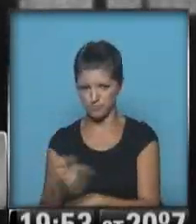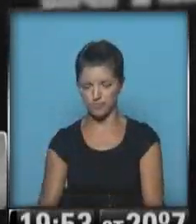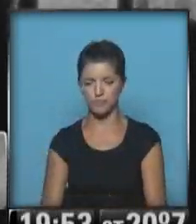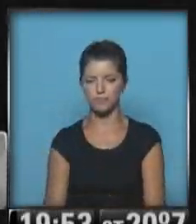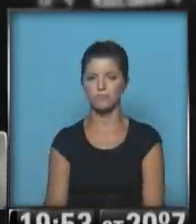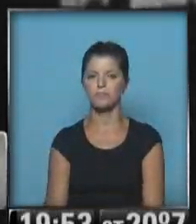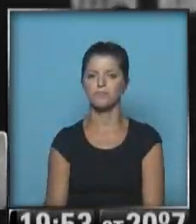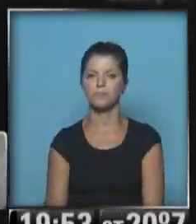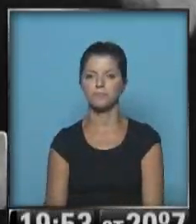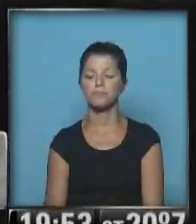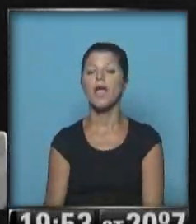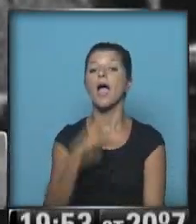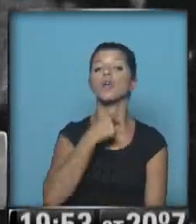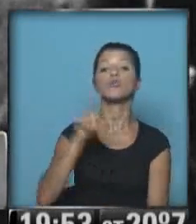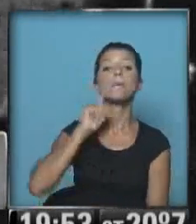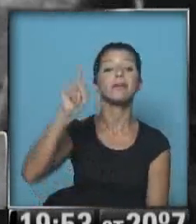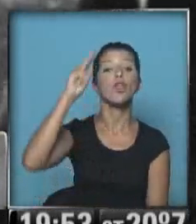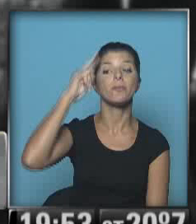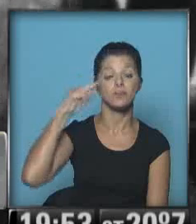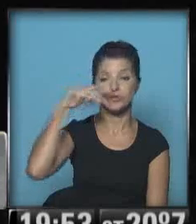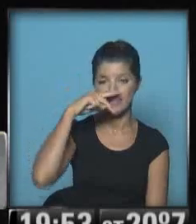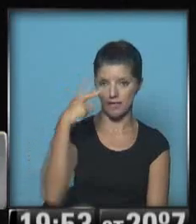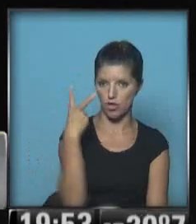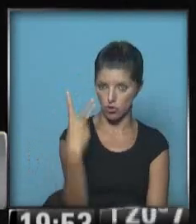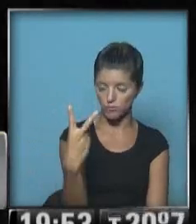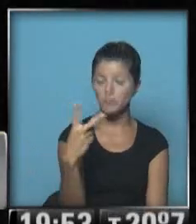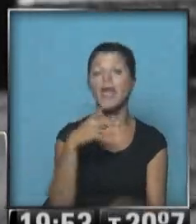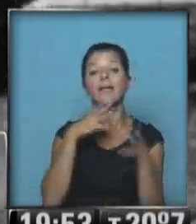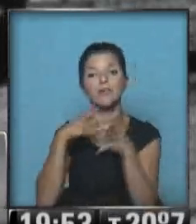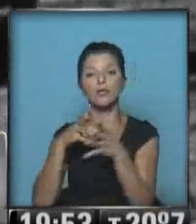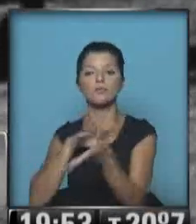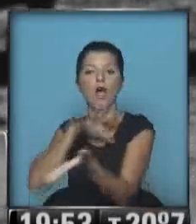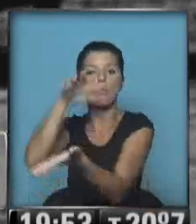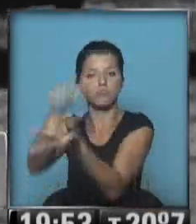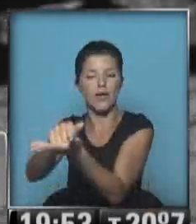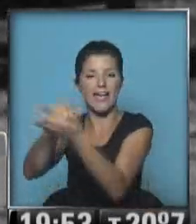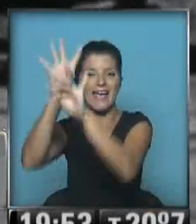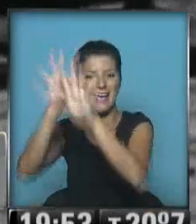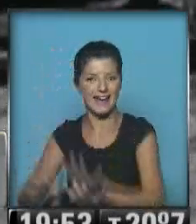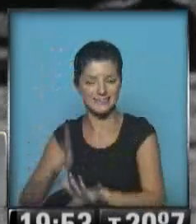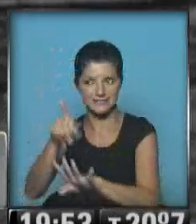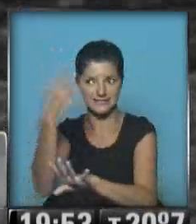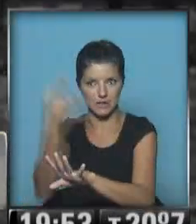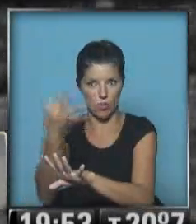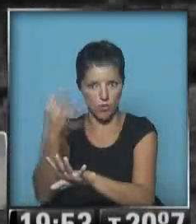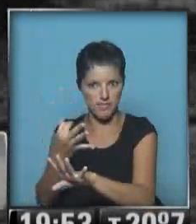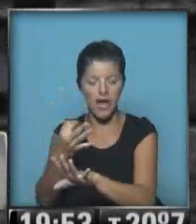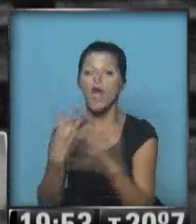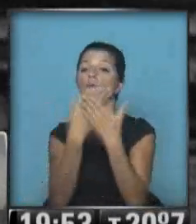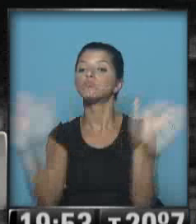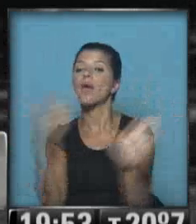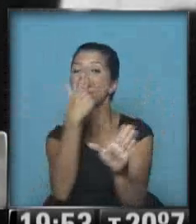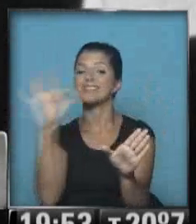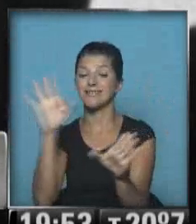gente agosto de 1972 los terroristas tomaron una cárcel de alta seguridad liberando a 30